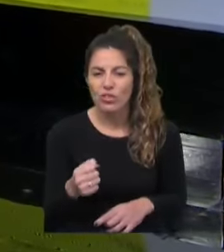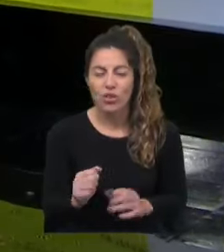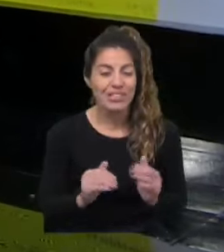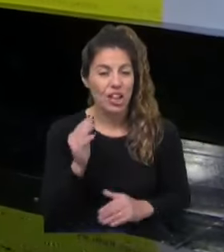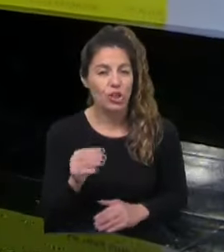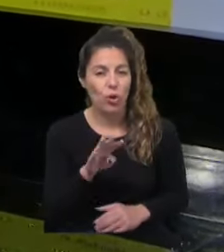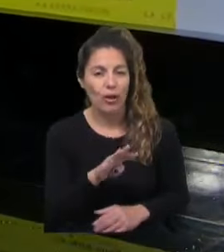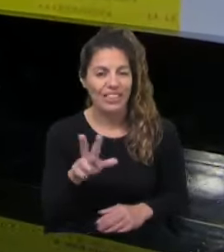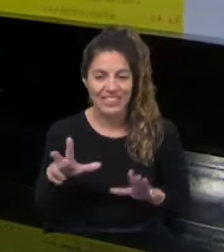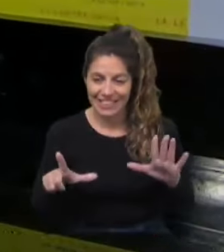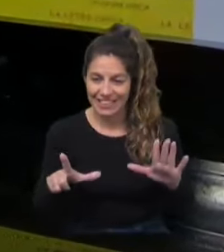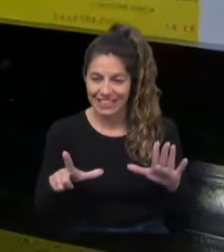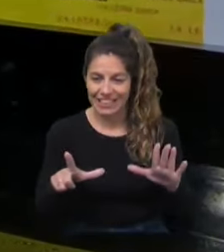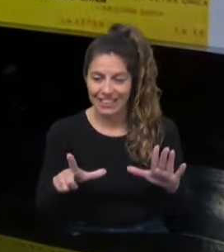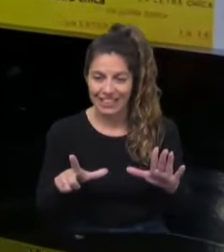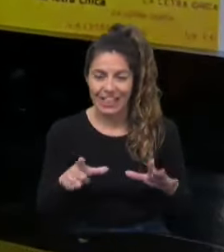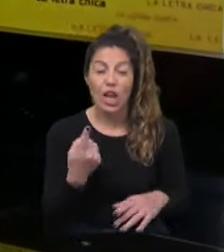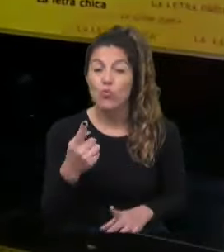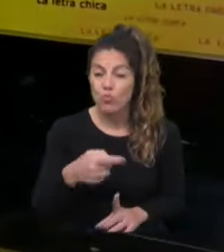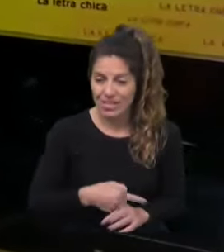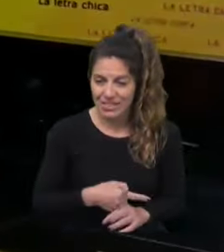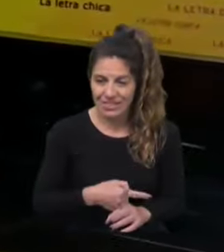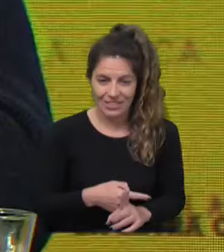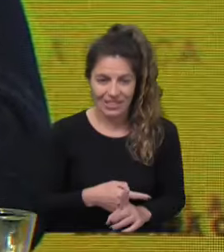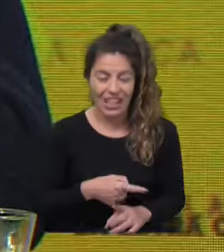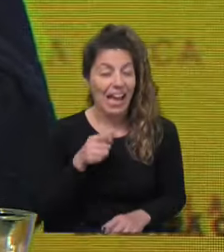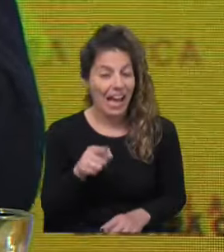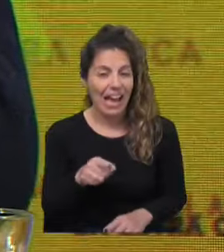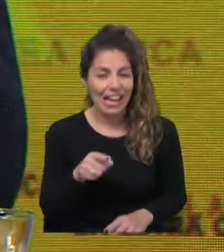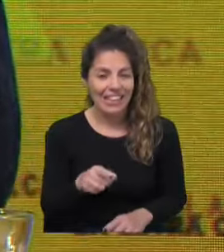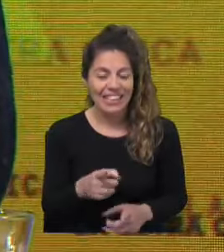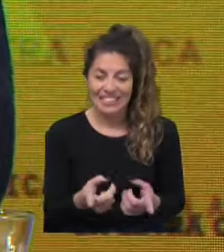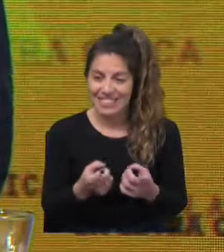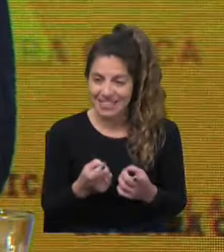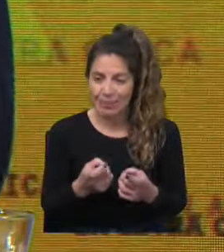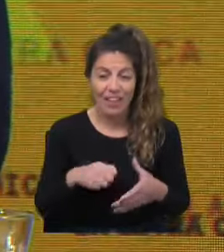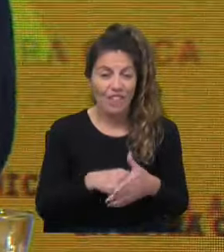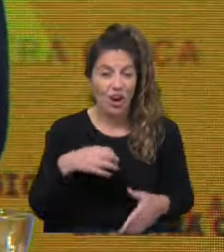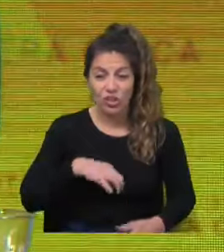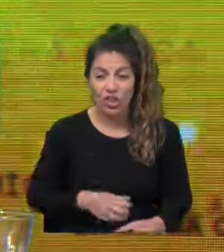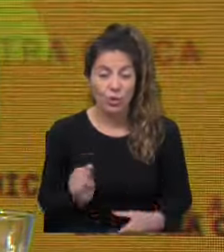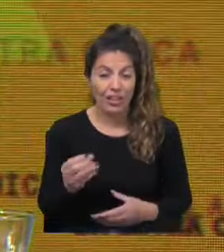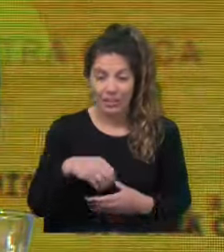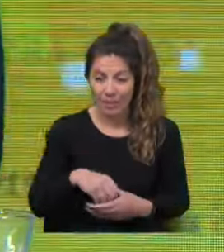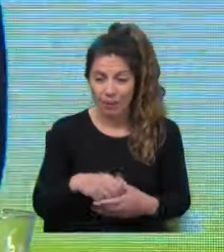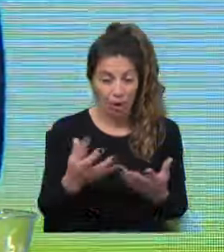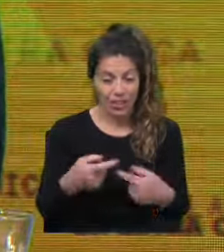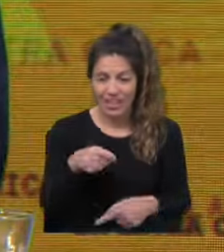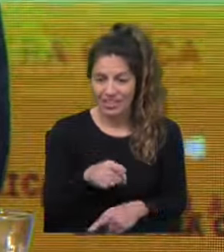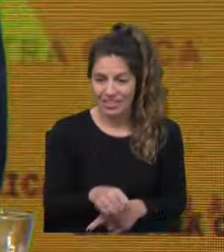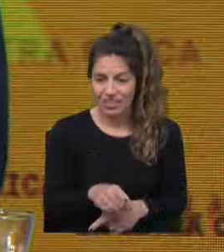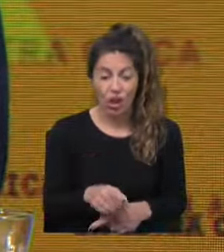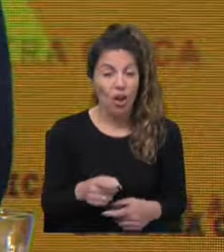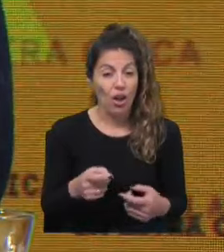a 47 en un mes. Ahí necesariamente el Banco Central tuvo que intervenir para ordenar eso. Le